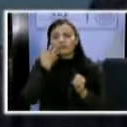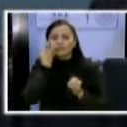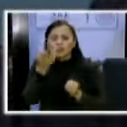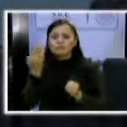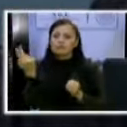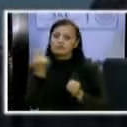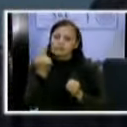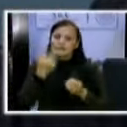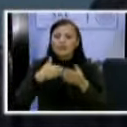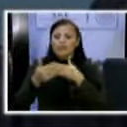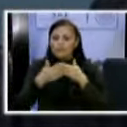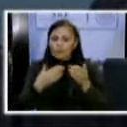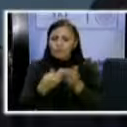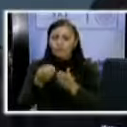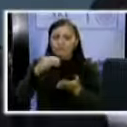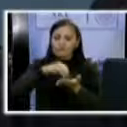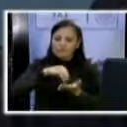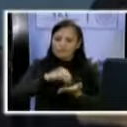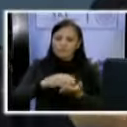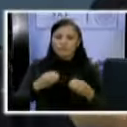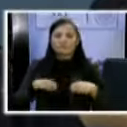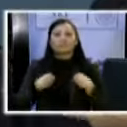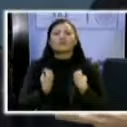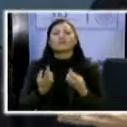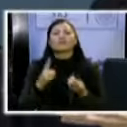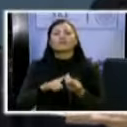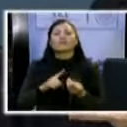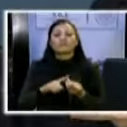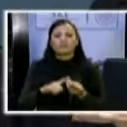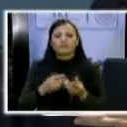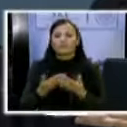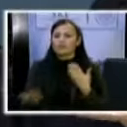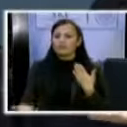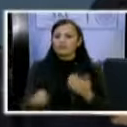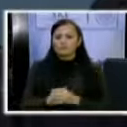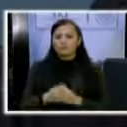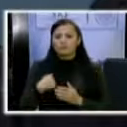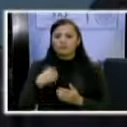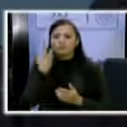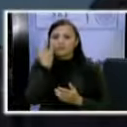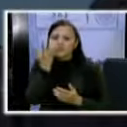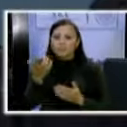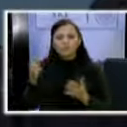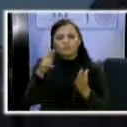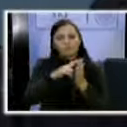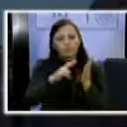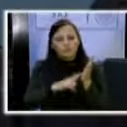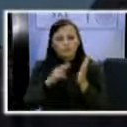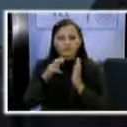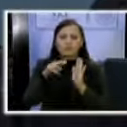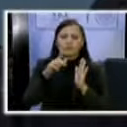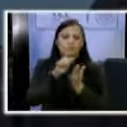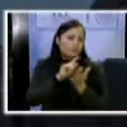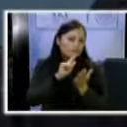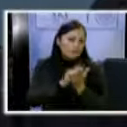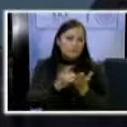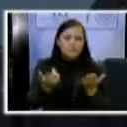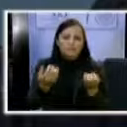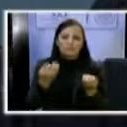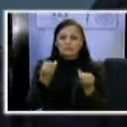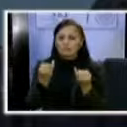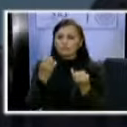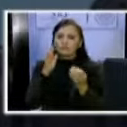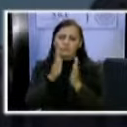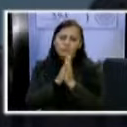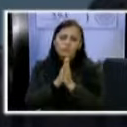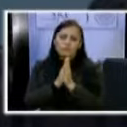senador Hermosillo, y el senador Rufo y varios de nosotros tenemos iniciativas para que sea prácticamente la actualización cotidiana, y qué bueno que está aquí en el